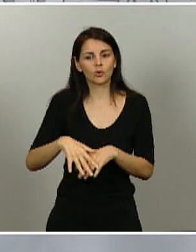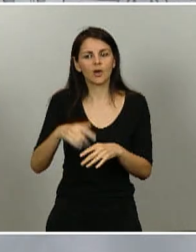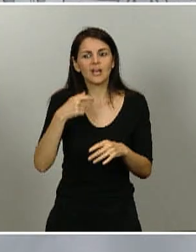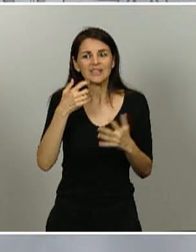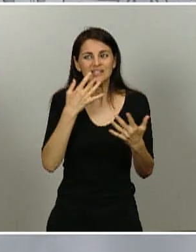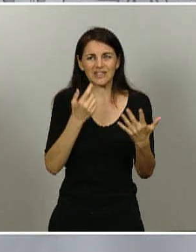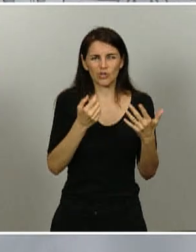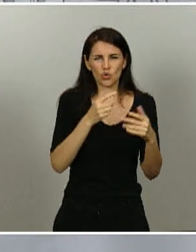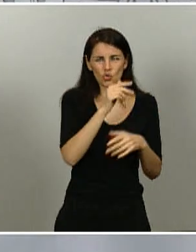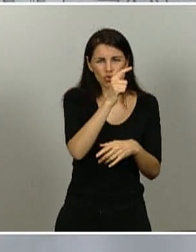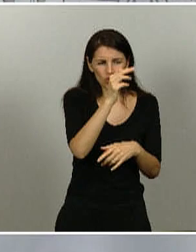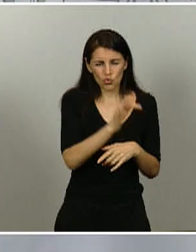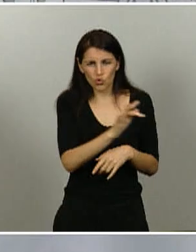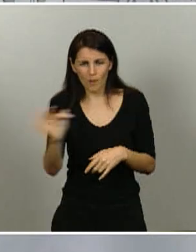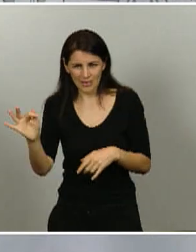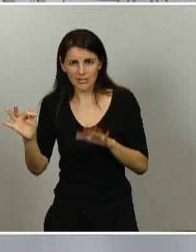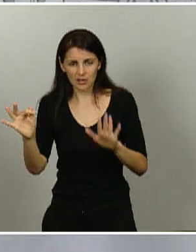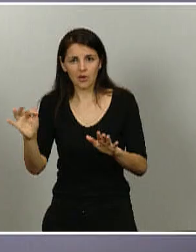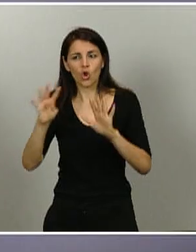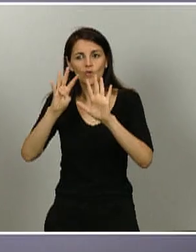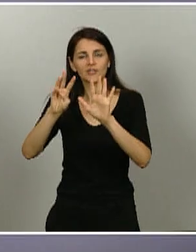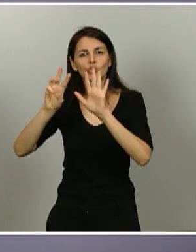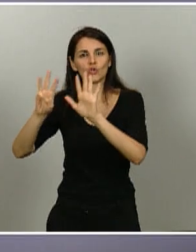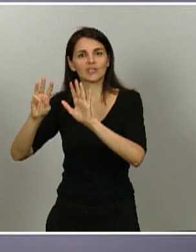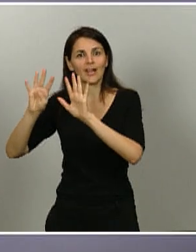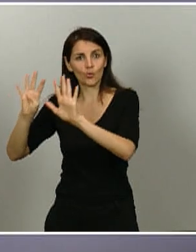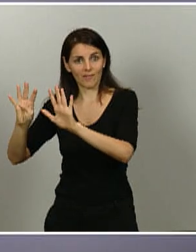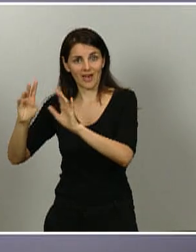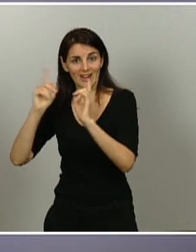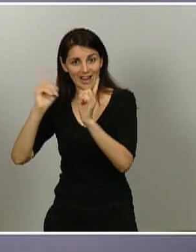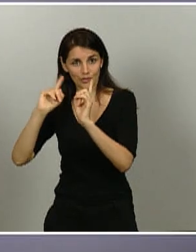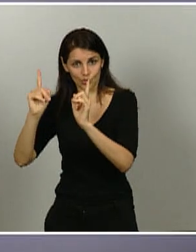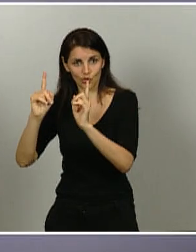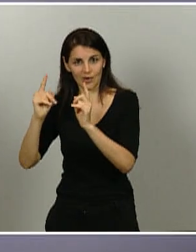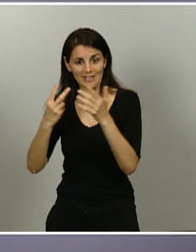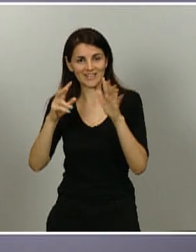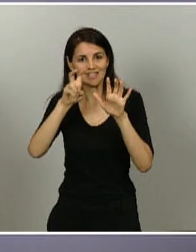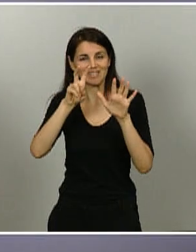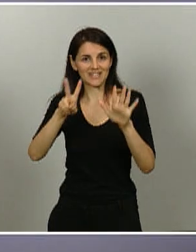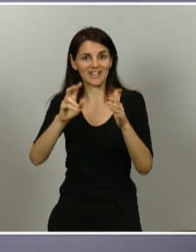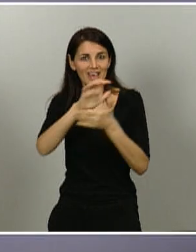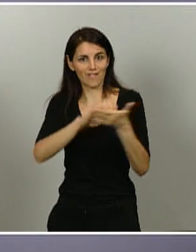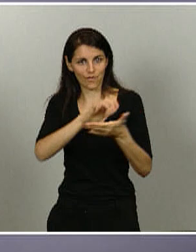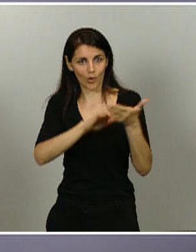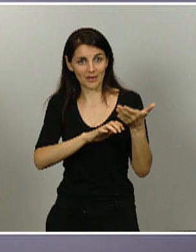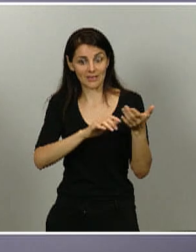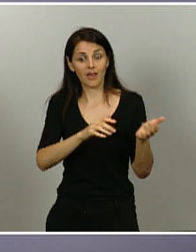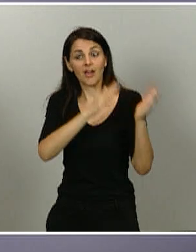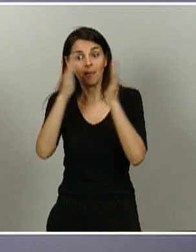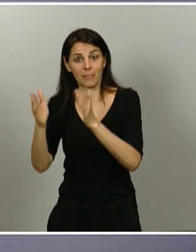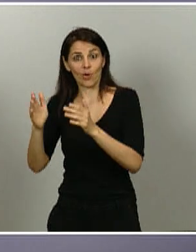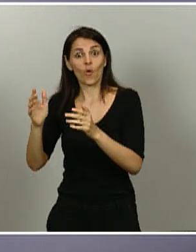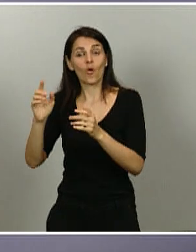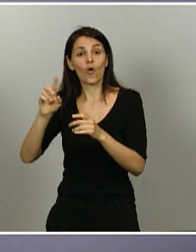de 989 casos y, en cambio, en la columna de casos diagnosticados en los últimos 7 días, la cifra es de